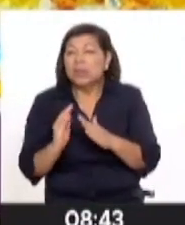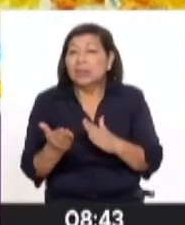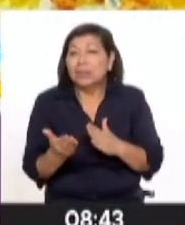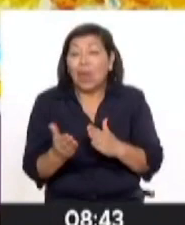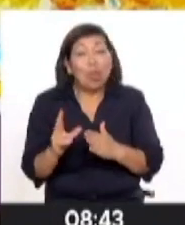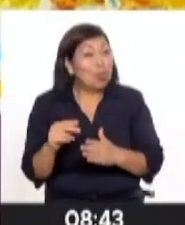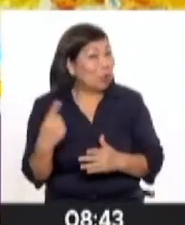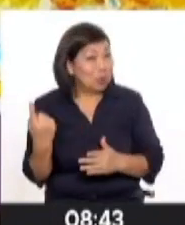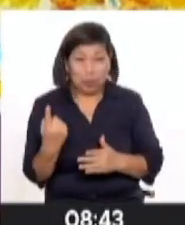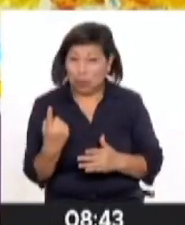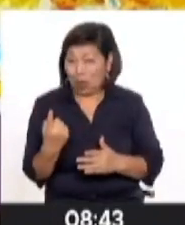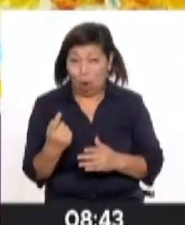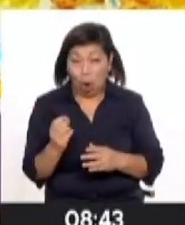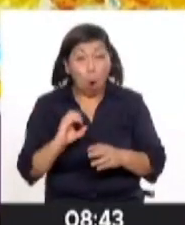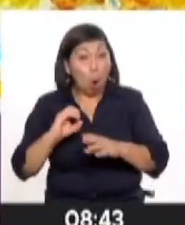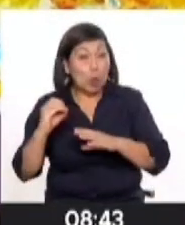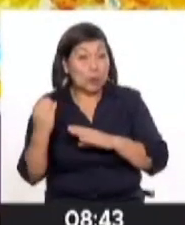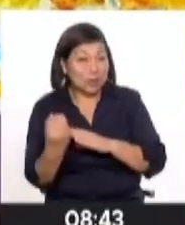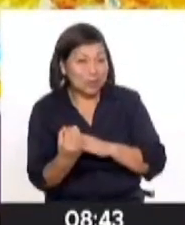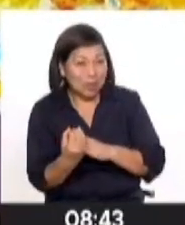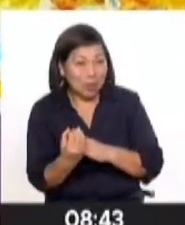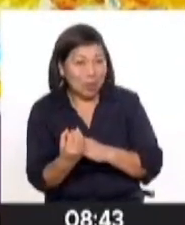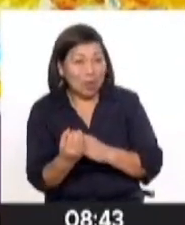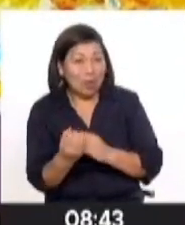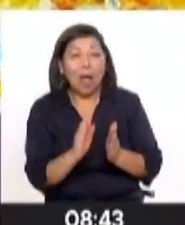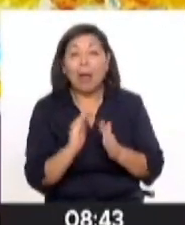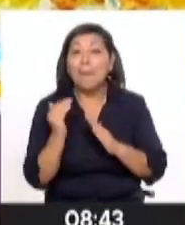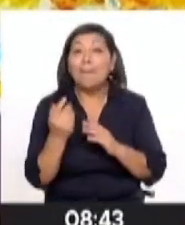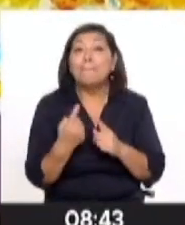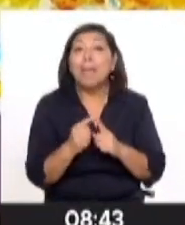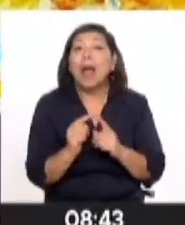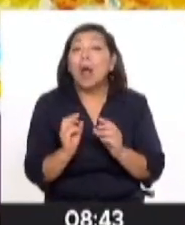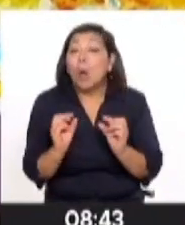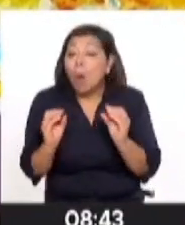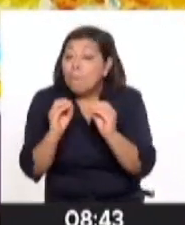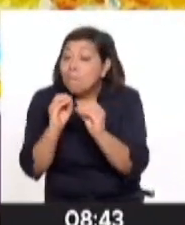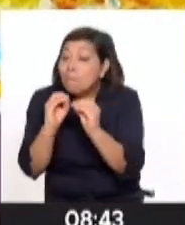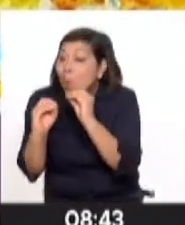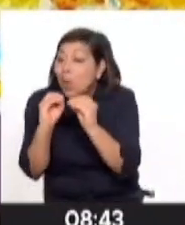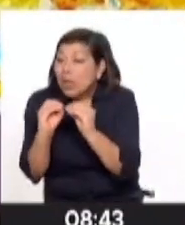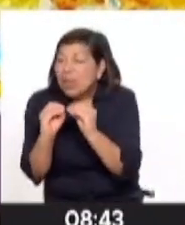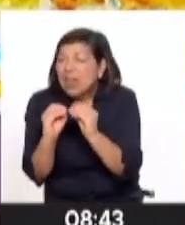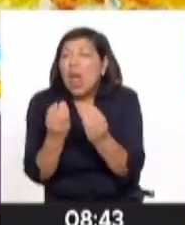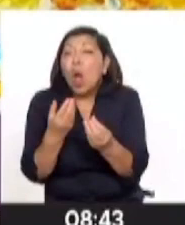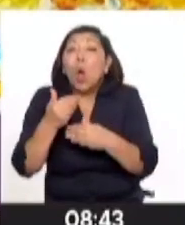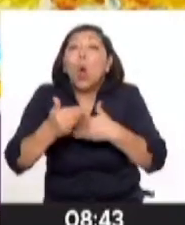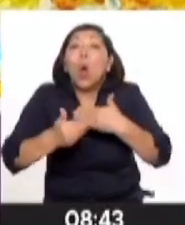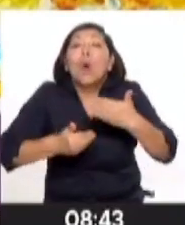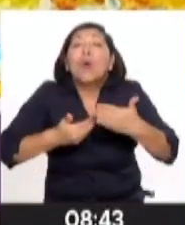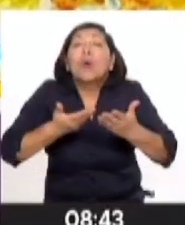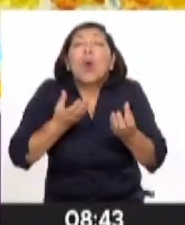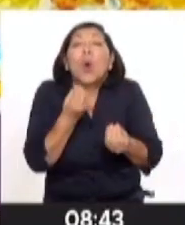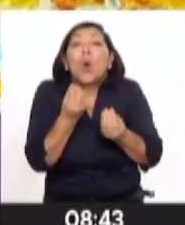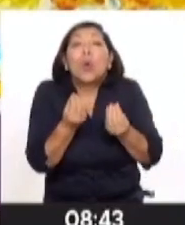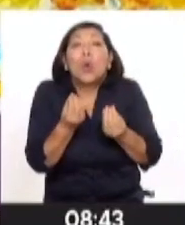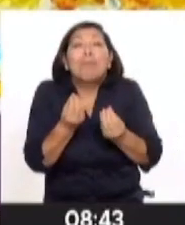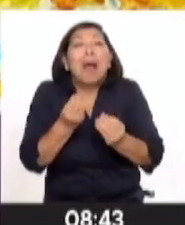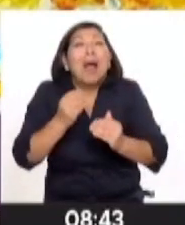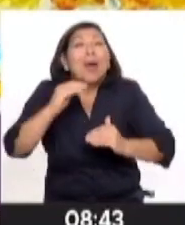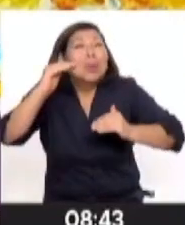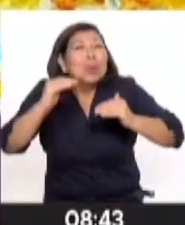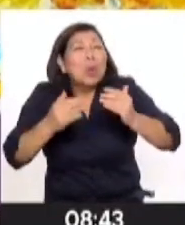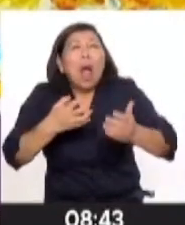no solamente algo oceánico sino es algo océano atmosférico, va monitoreando esto y en base a eso pueden determinar pues las anomalías o qué